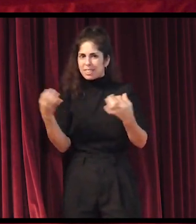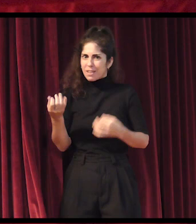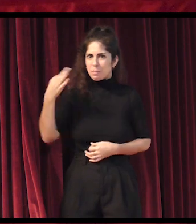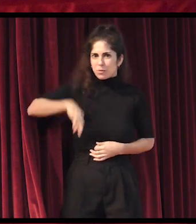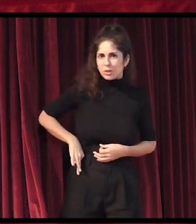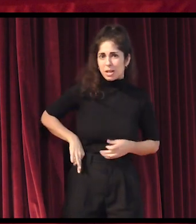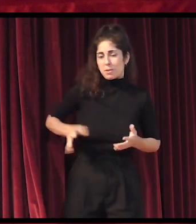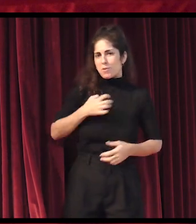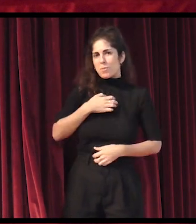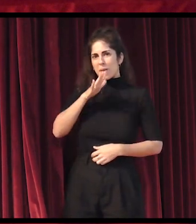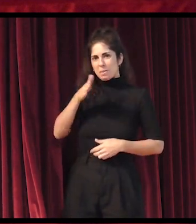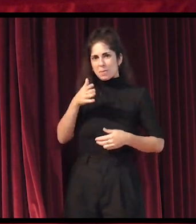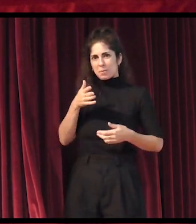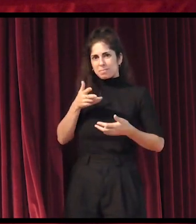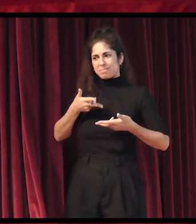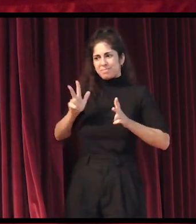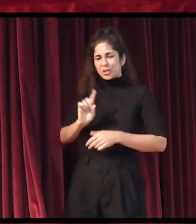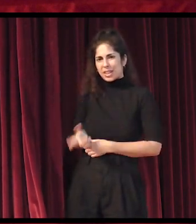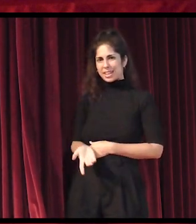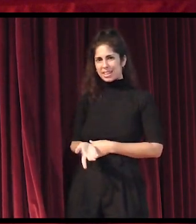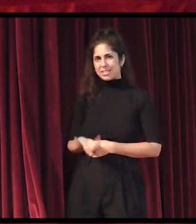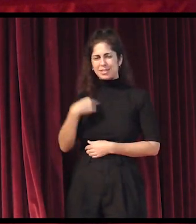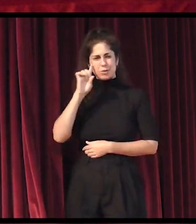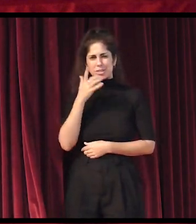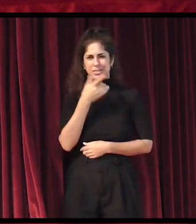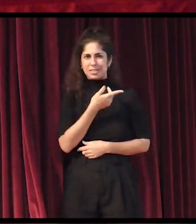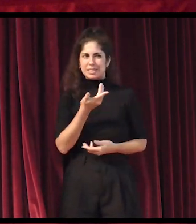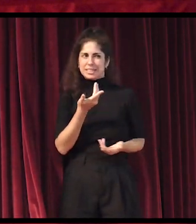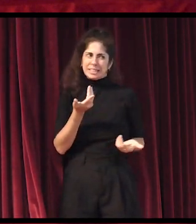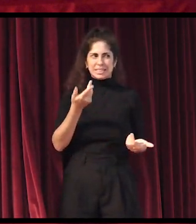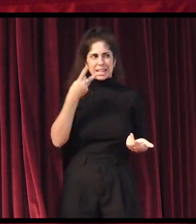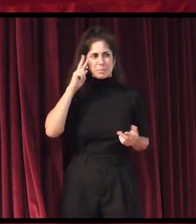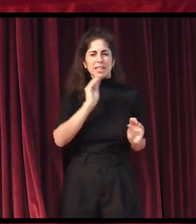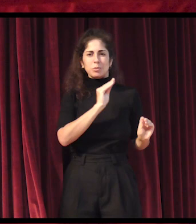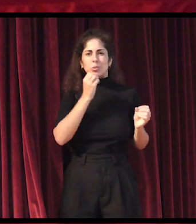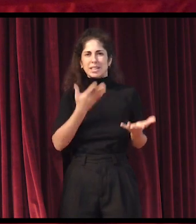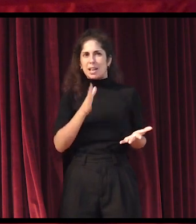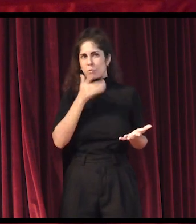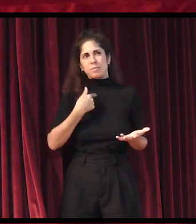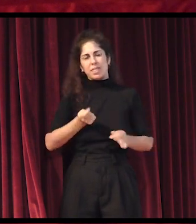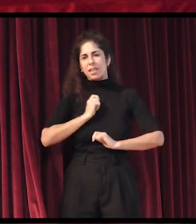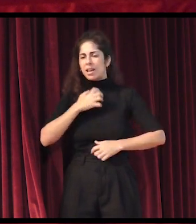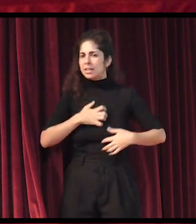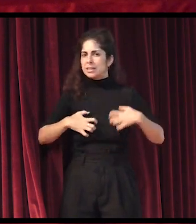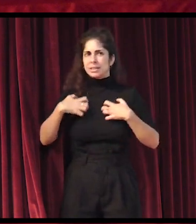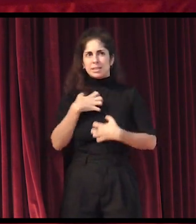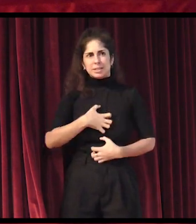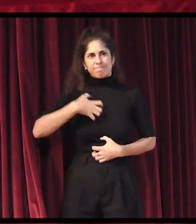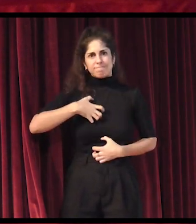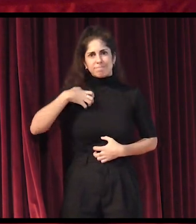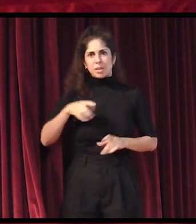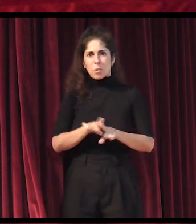que al final, no sé cómo lo vives tú, pero me sigue frustrando que en el camino siga habiendo como más